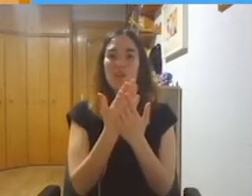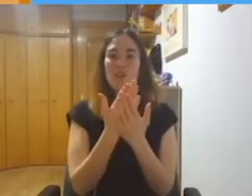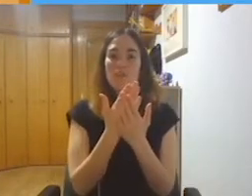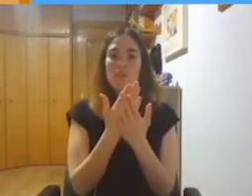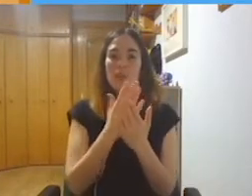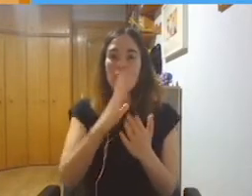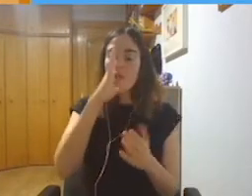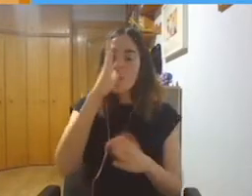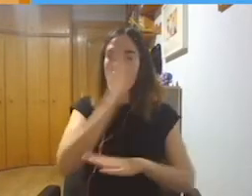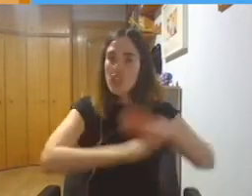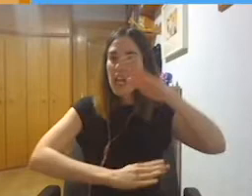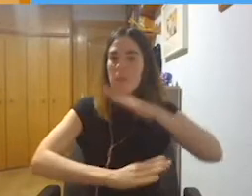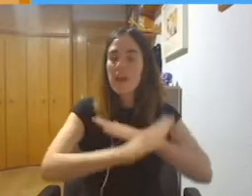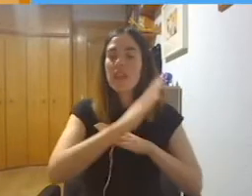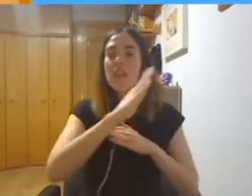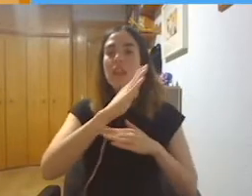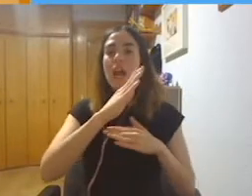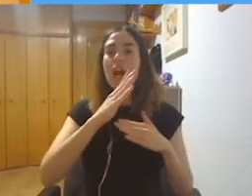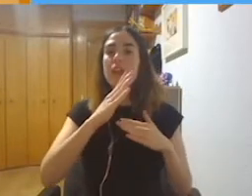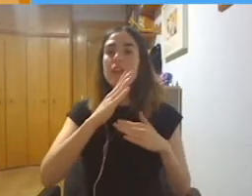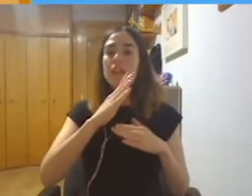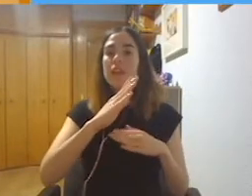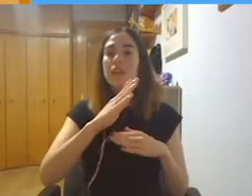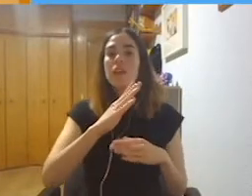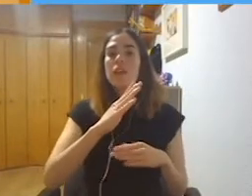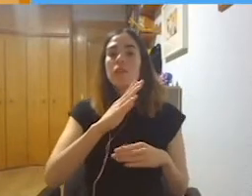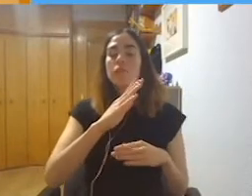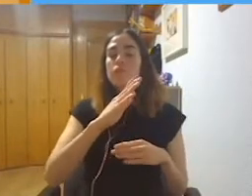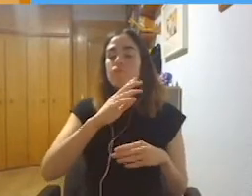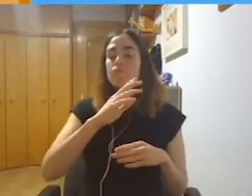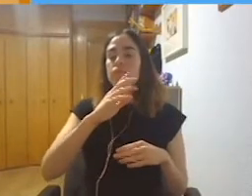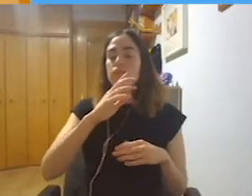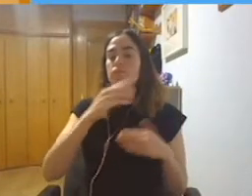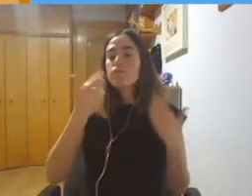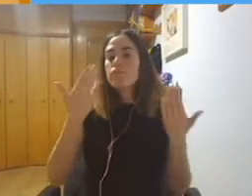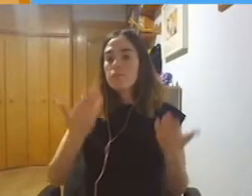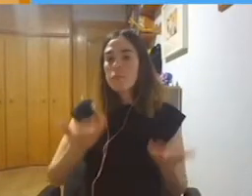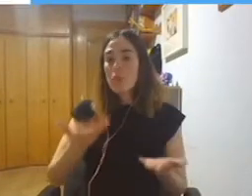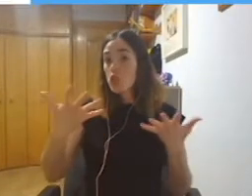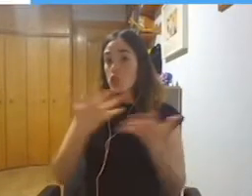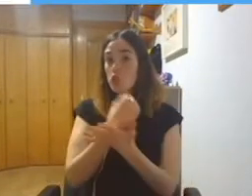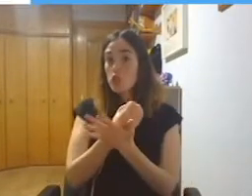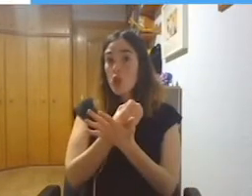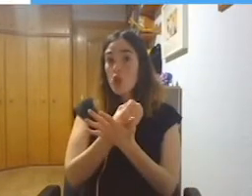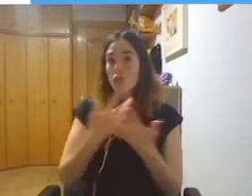discapacidad, los Critical Disability Studies. Entonces,